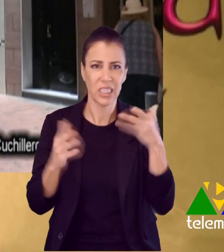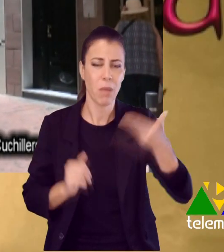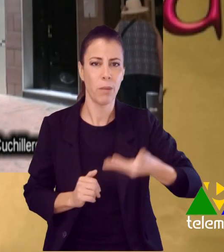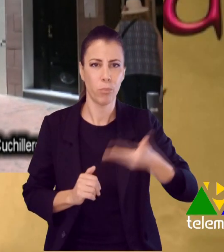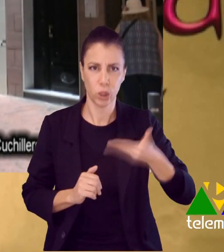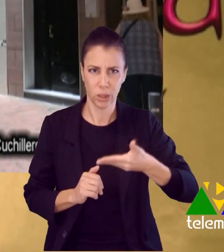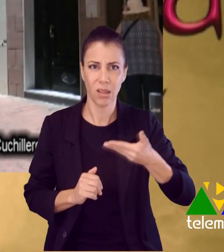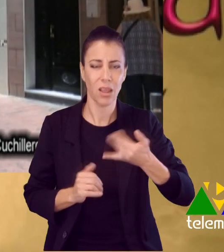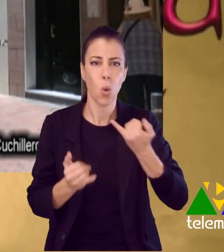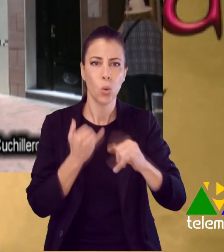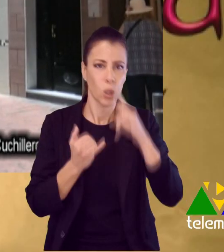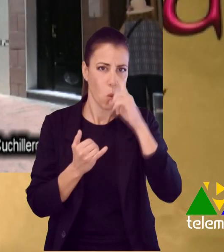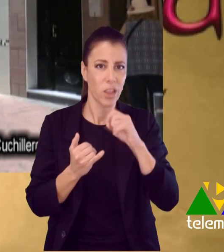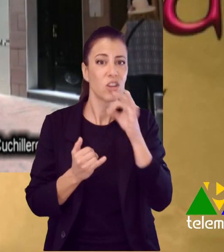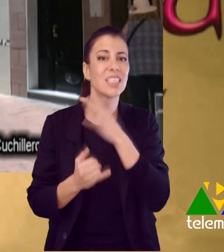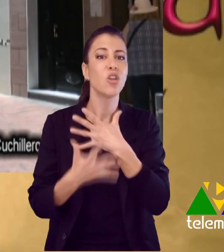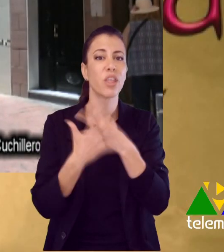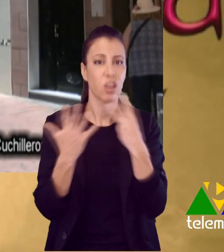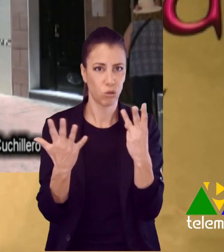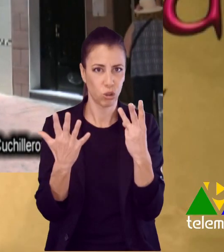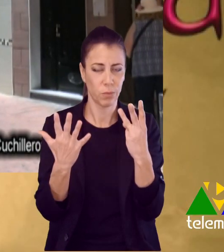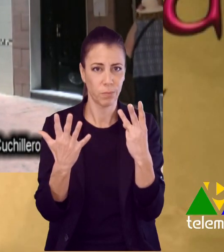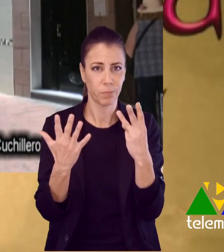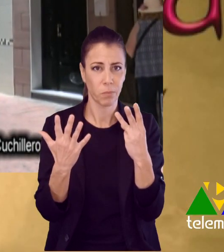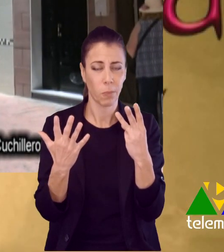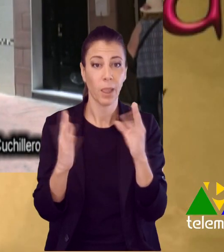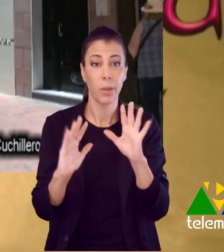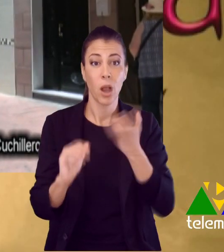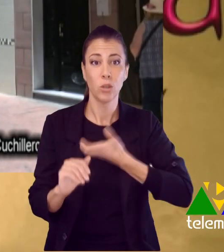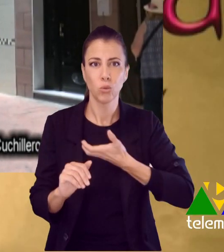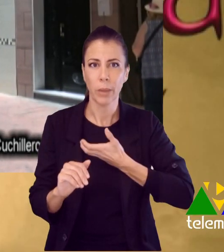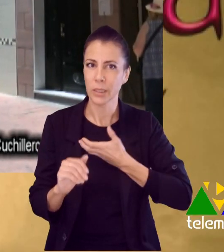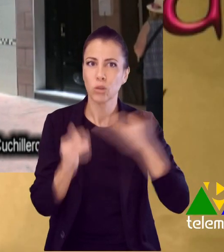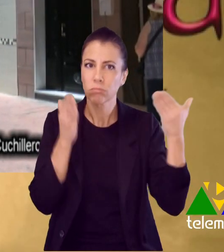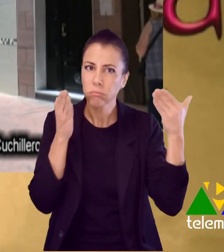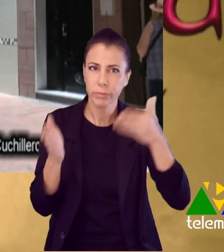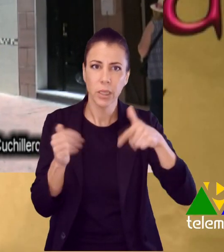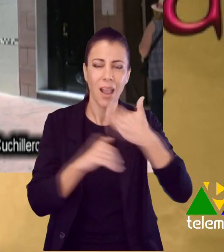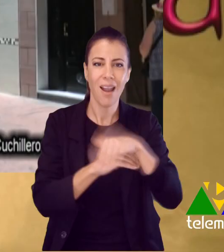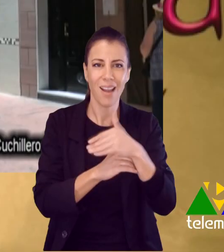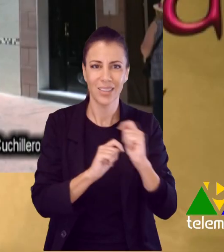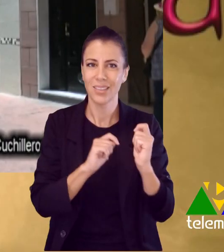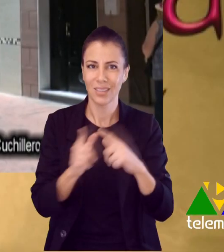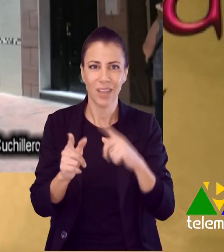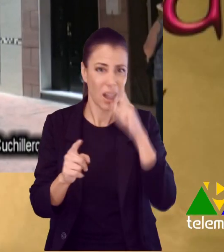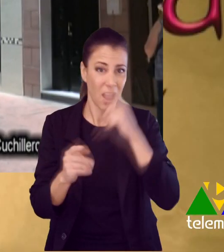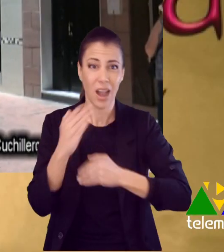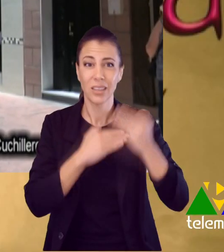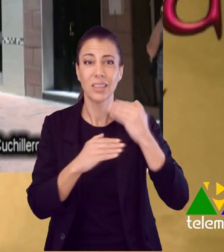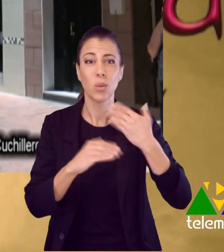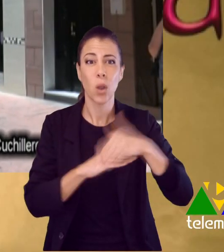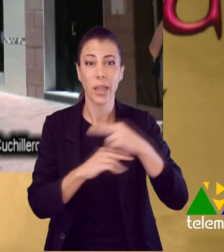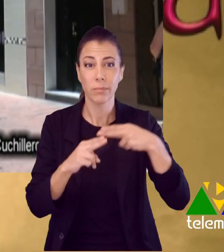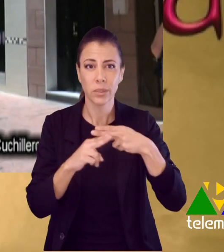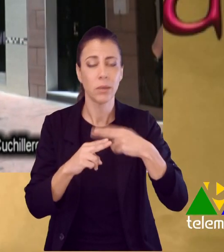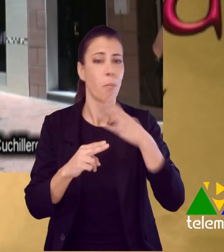importancia en los últimos años del siglo XVIII. Y el ayuntamiento le dedicó esta calle, la antigua calle Cuchillero, a García